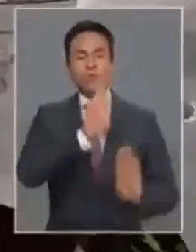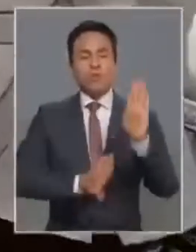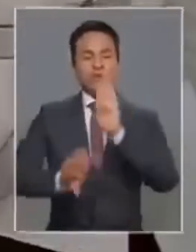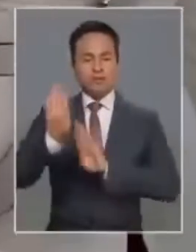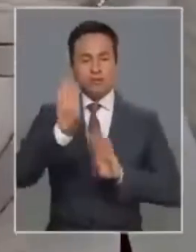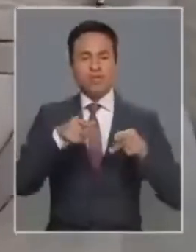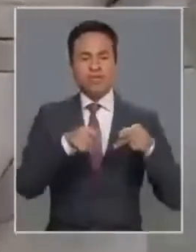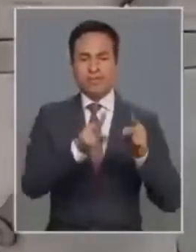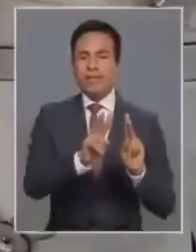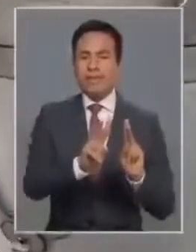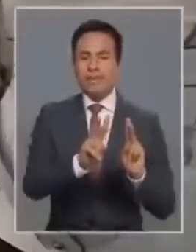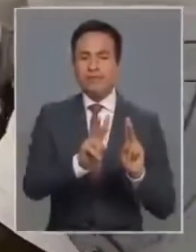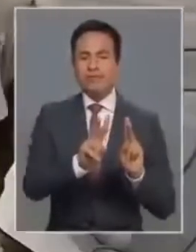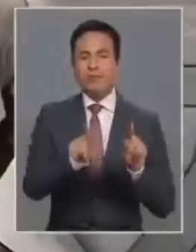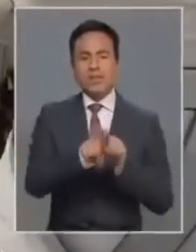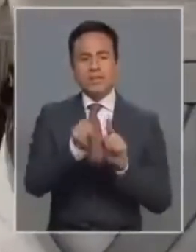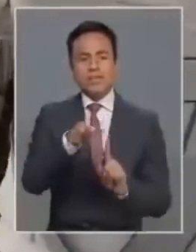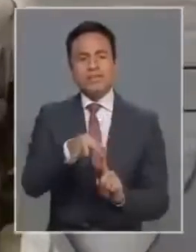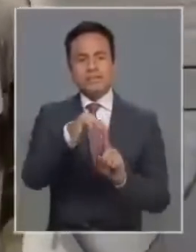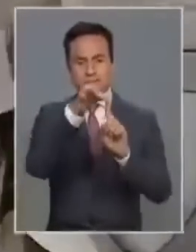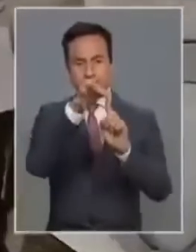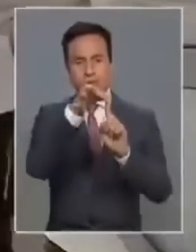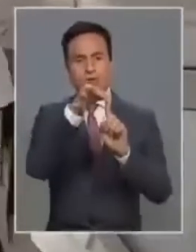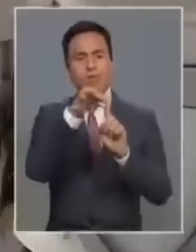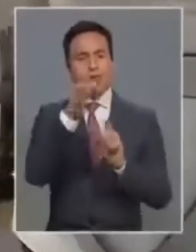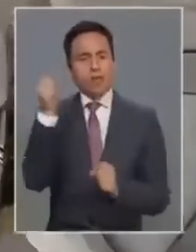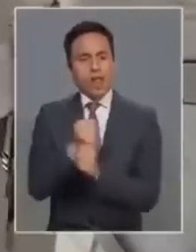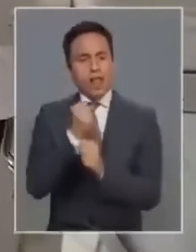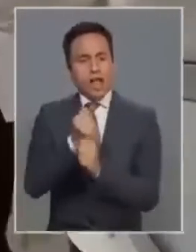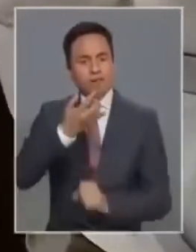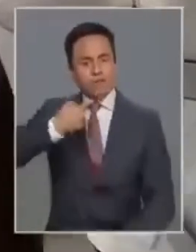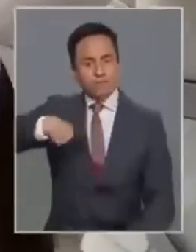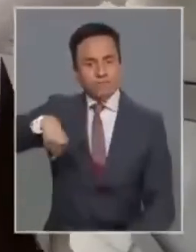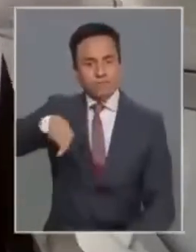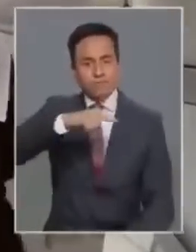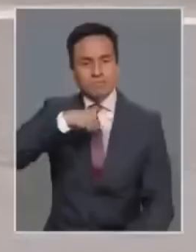protección de sus derechos están en el centro de nuestra labor.